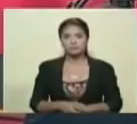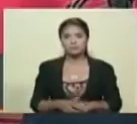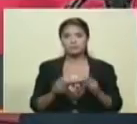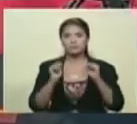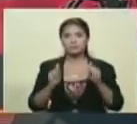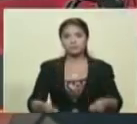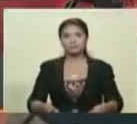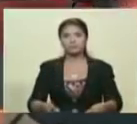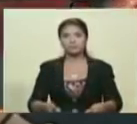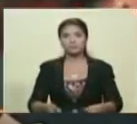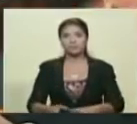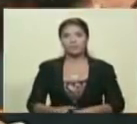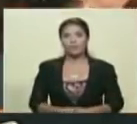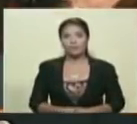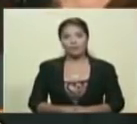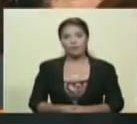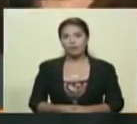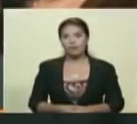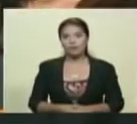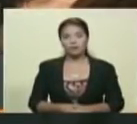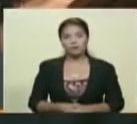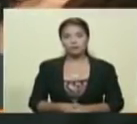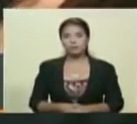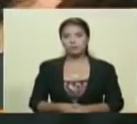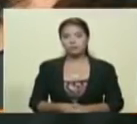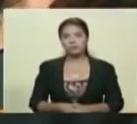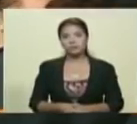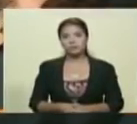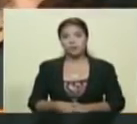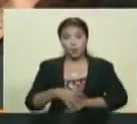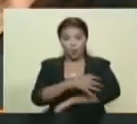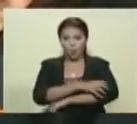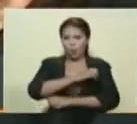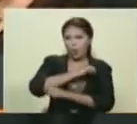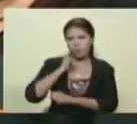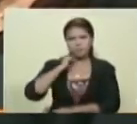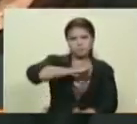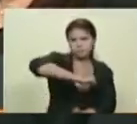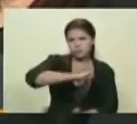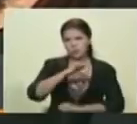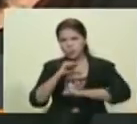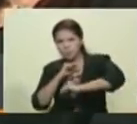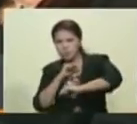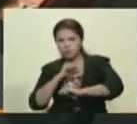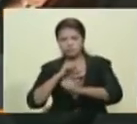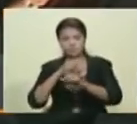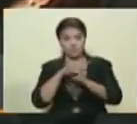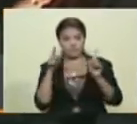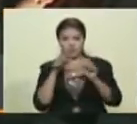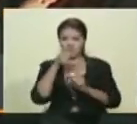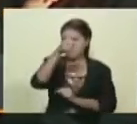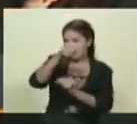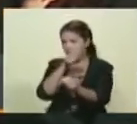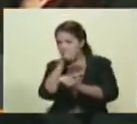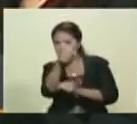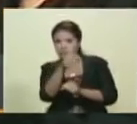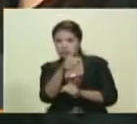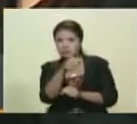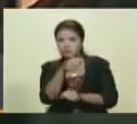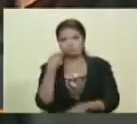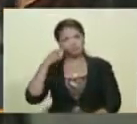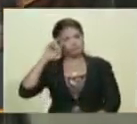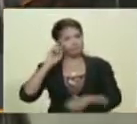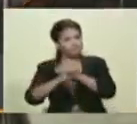utilizar los codos, las rodillas, y bueno, comienza a utilizar tácticas sucias